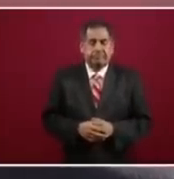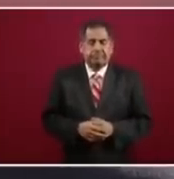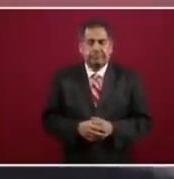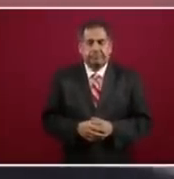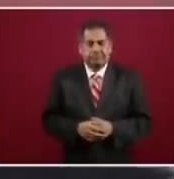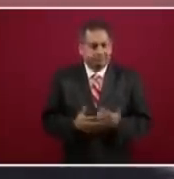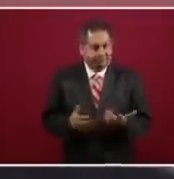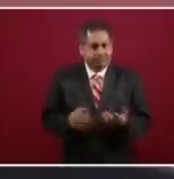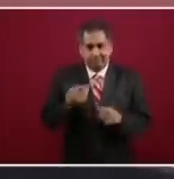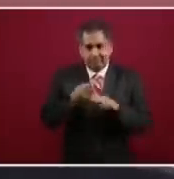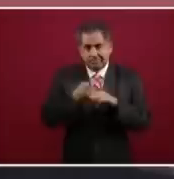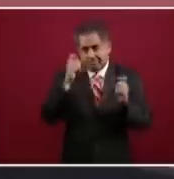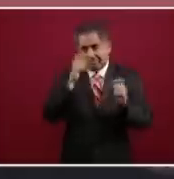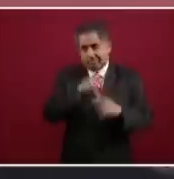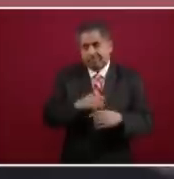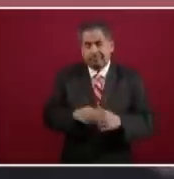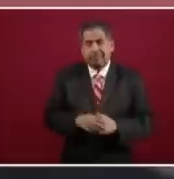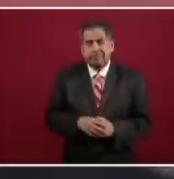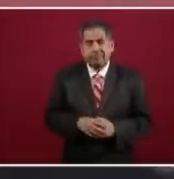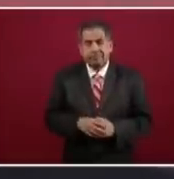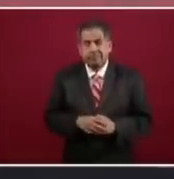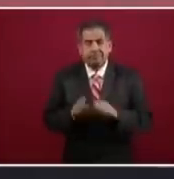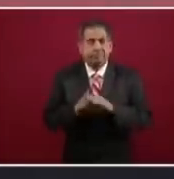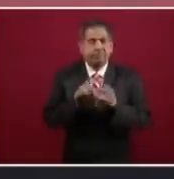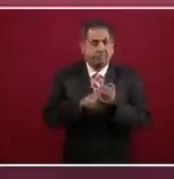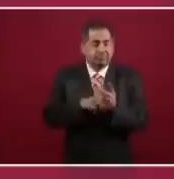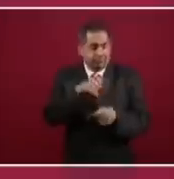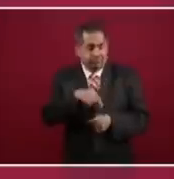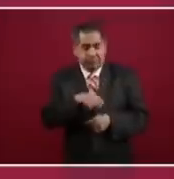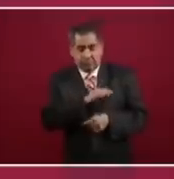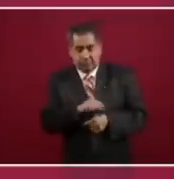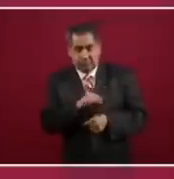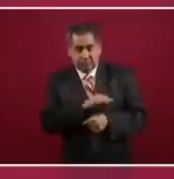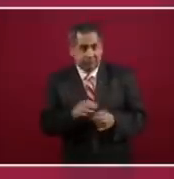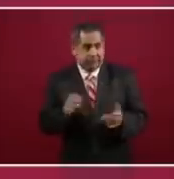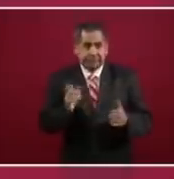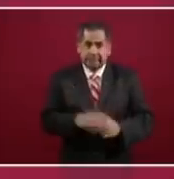está difícil de que puedan